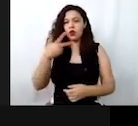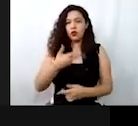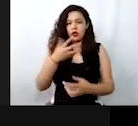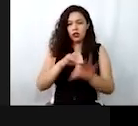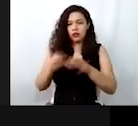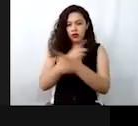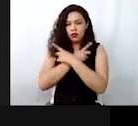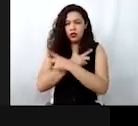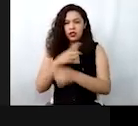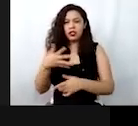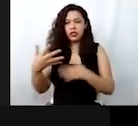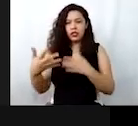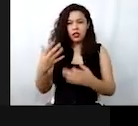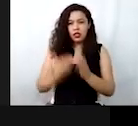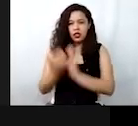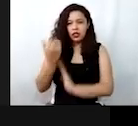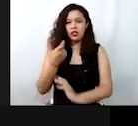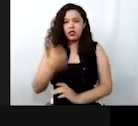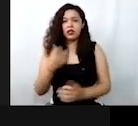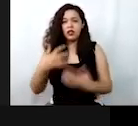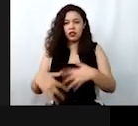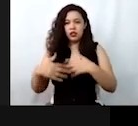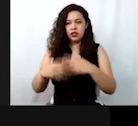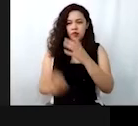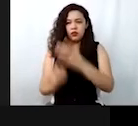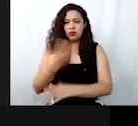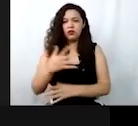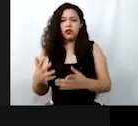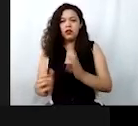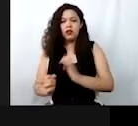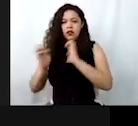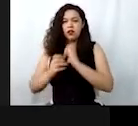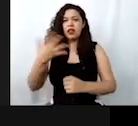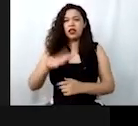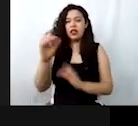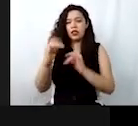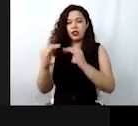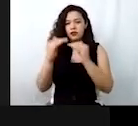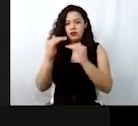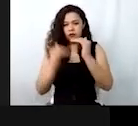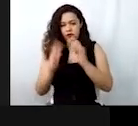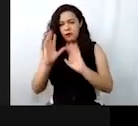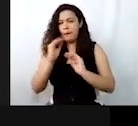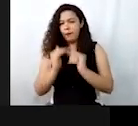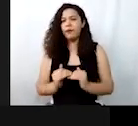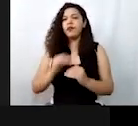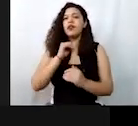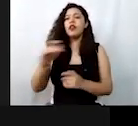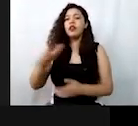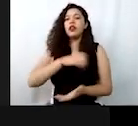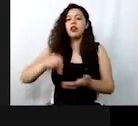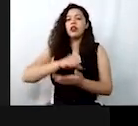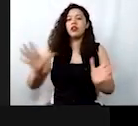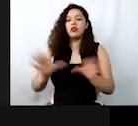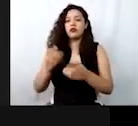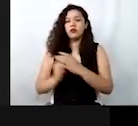9. Industria, innovación e infraestructura. 10. Reducción de las desigualdades. 11. Ciudades y comunidades sostenibles.